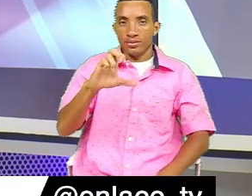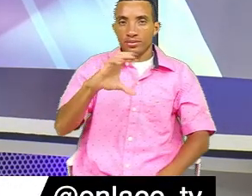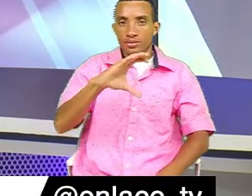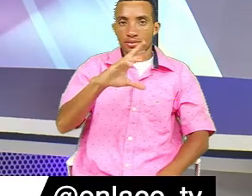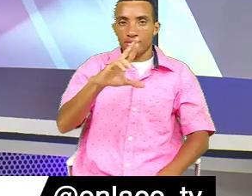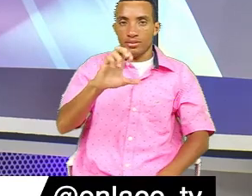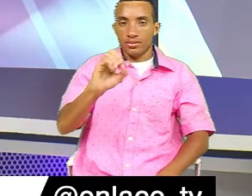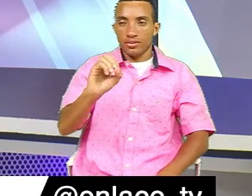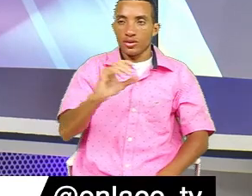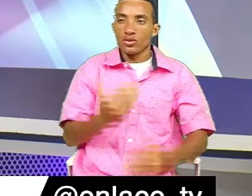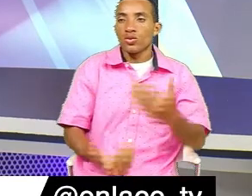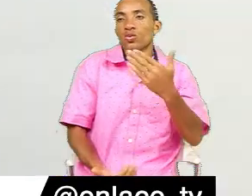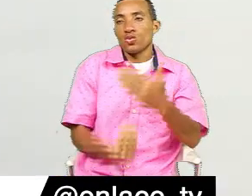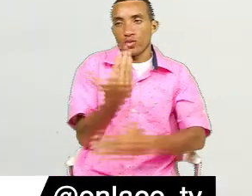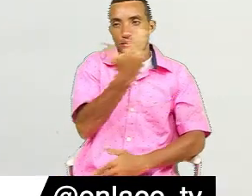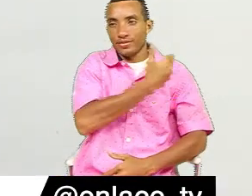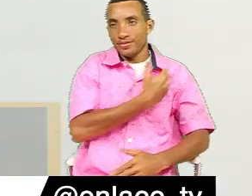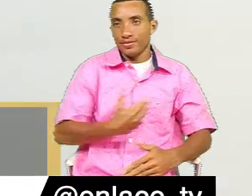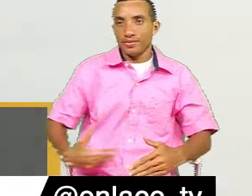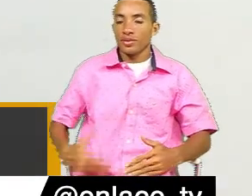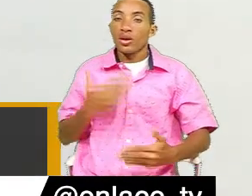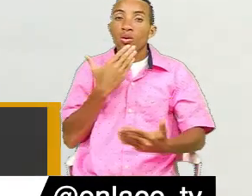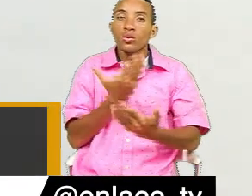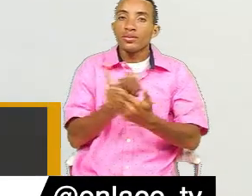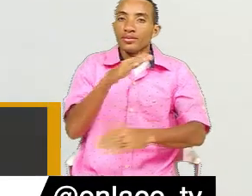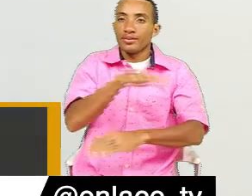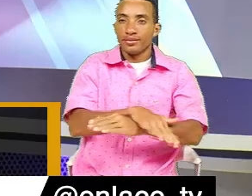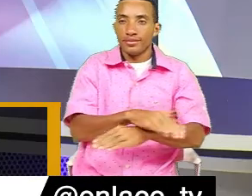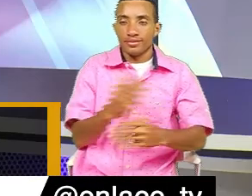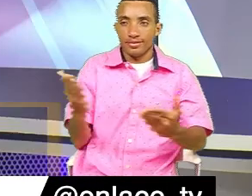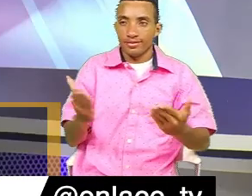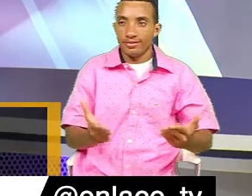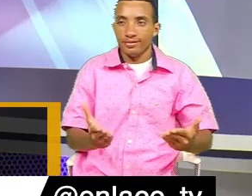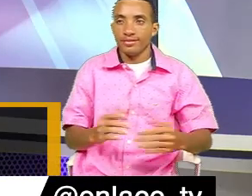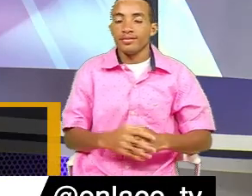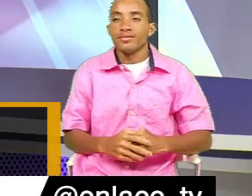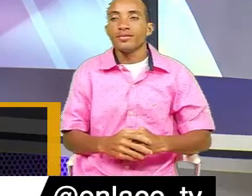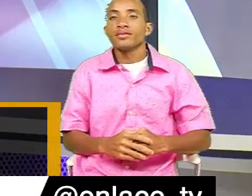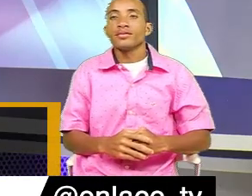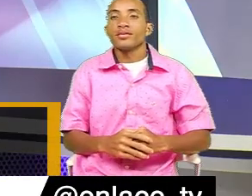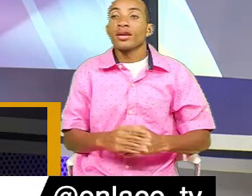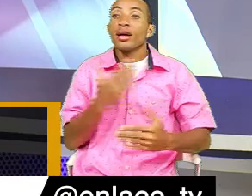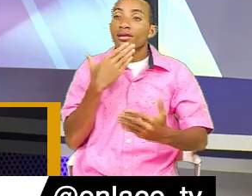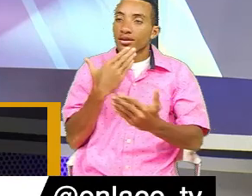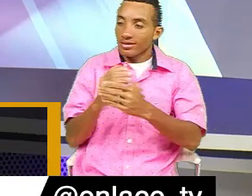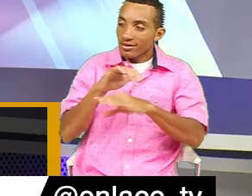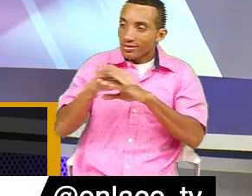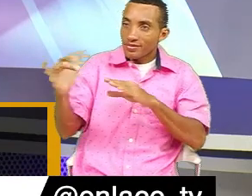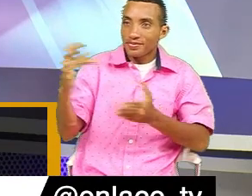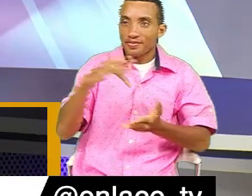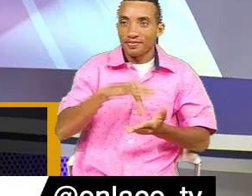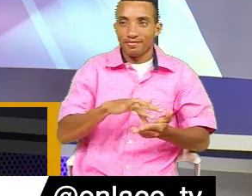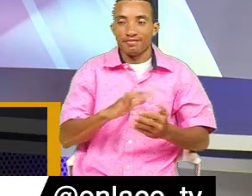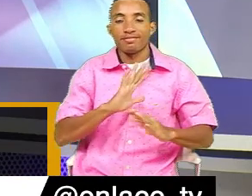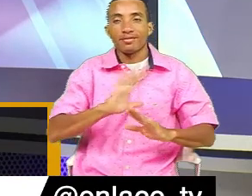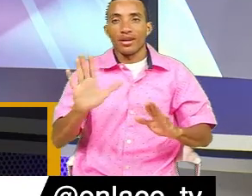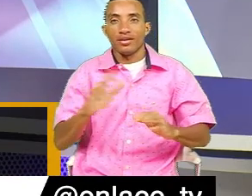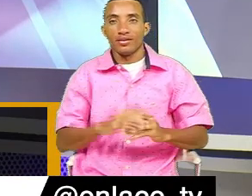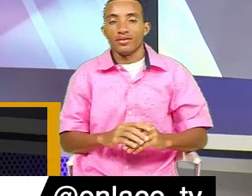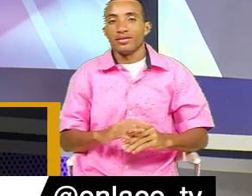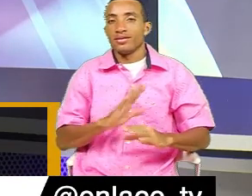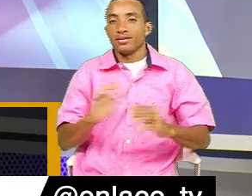Aldemar, buenas tardes y bienvenido. Buenas tardes, Paola, ¿cómo está? Mucho gusto. Gracias, Aldemar, por aceptar la invitación. Ya veo que usted tiene en sus manos, por fin,